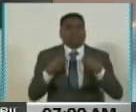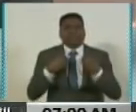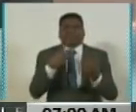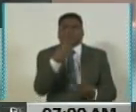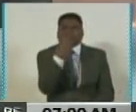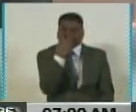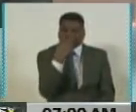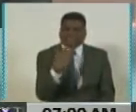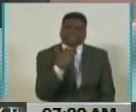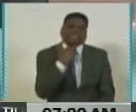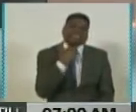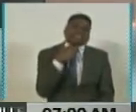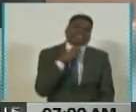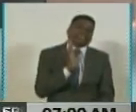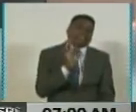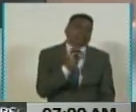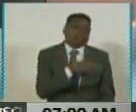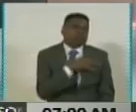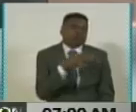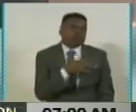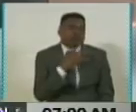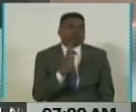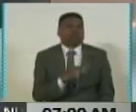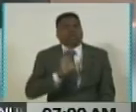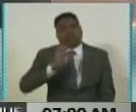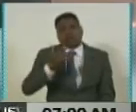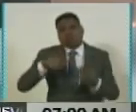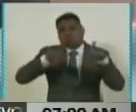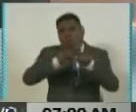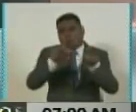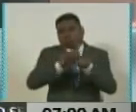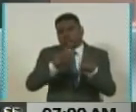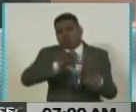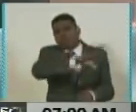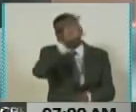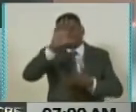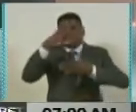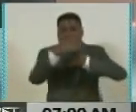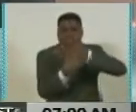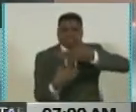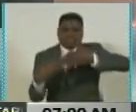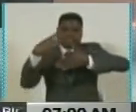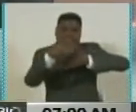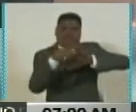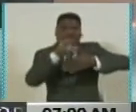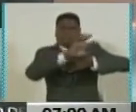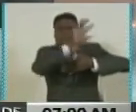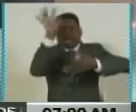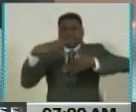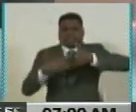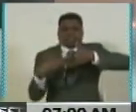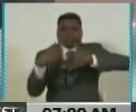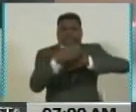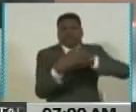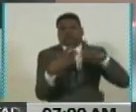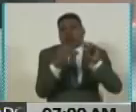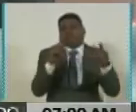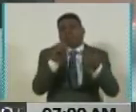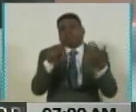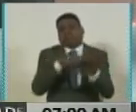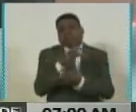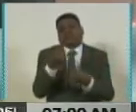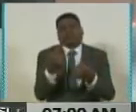económicas y sociales, como están viviendo otros países de la región, como ya lo decíamos, por cuenta de la crisis económica, que